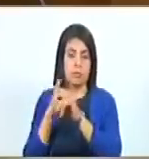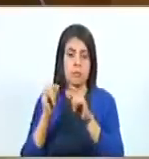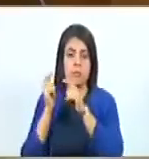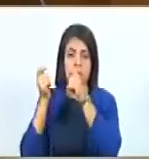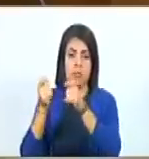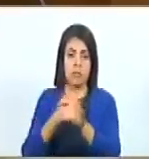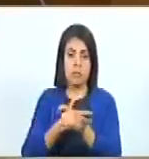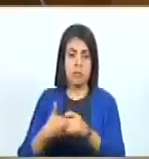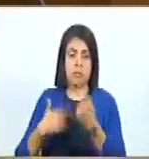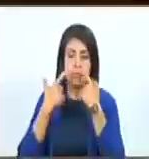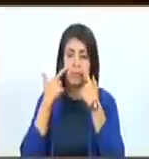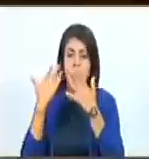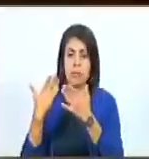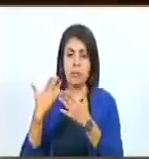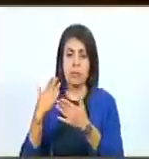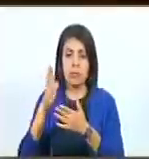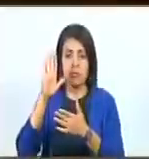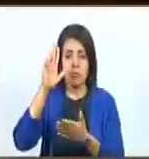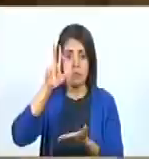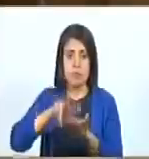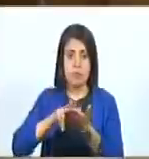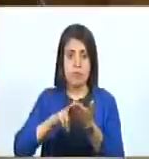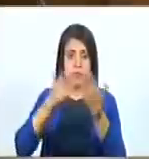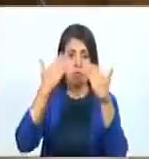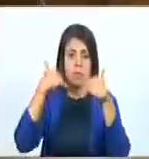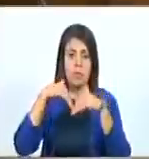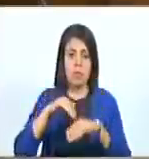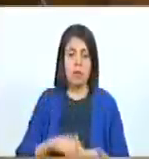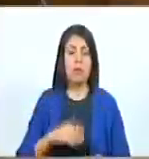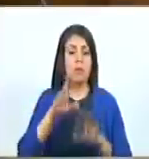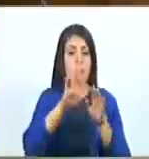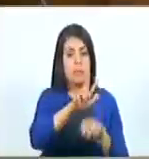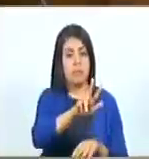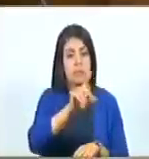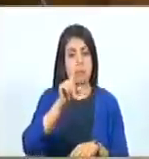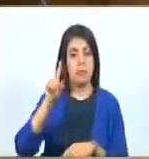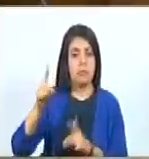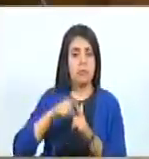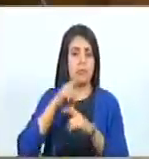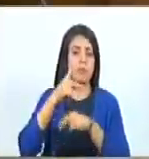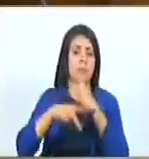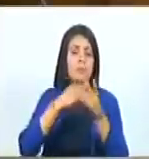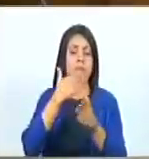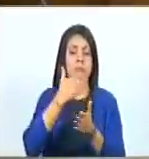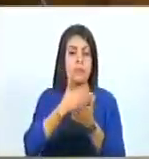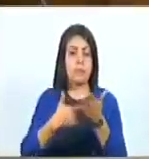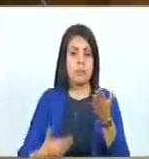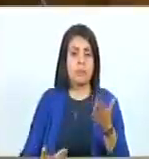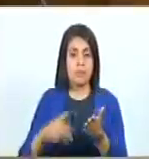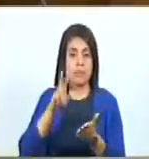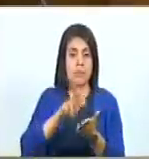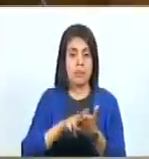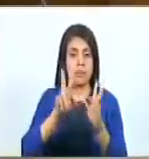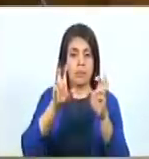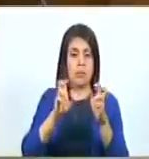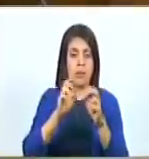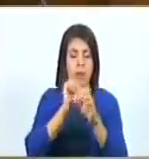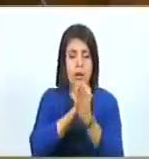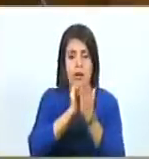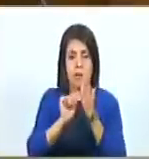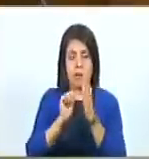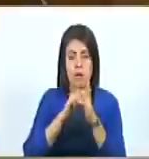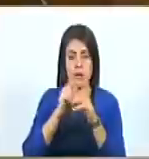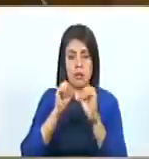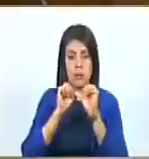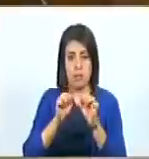presidente. En consideración el epígrafe. Aprobado, siguiente. Trigésimo primero, se propone aprobar el contenido de un nuevo artículo 15,